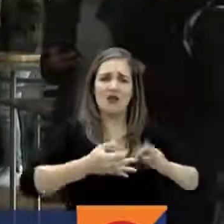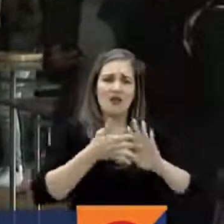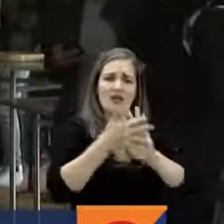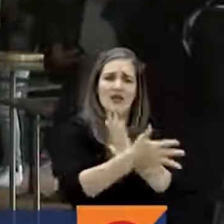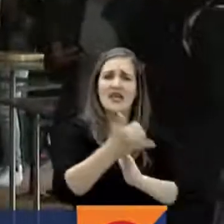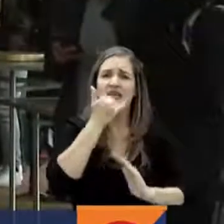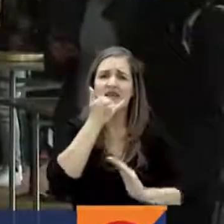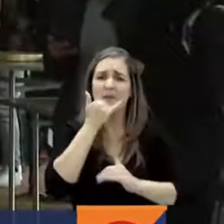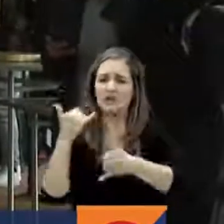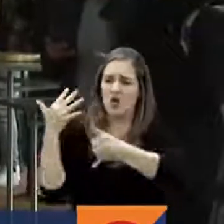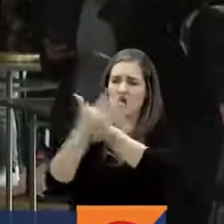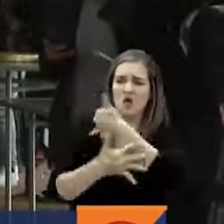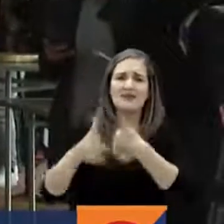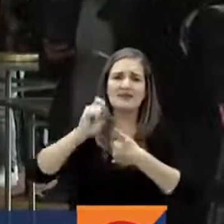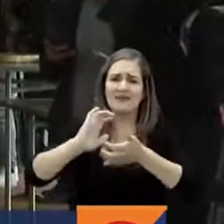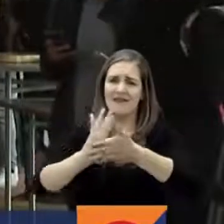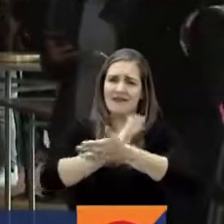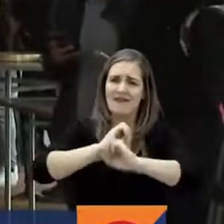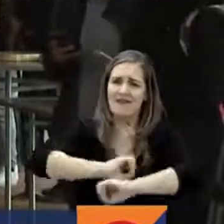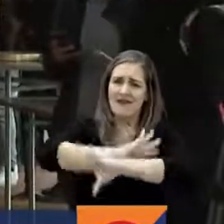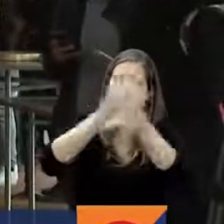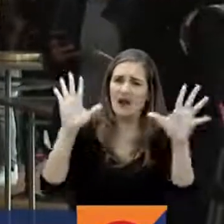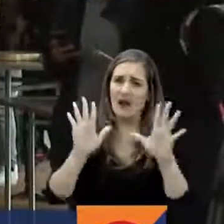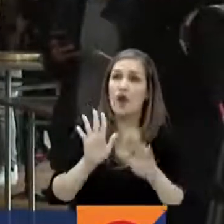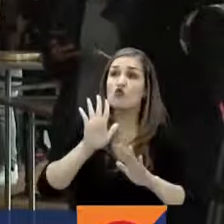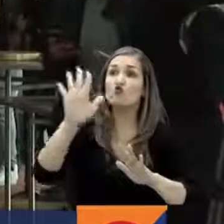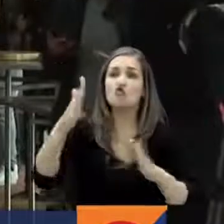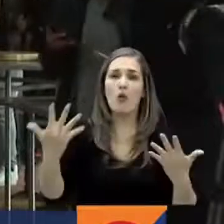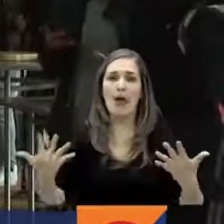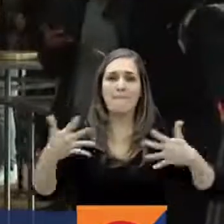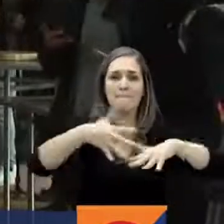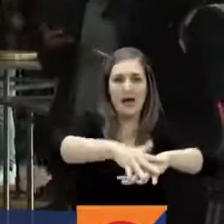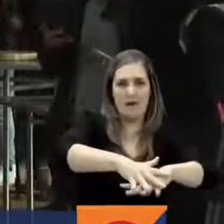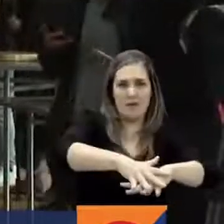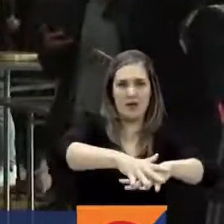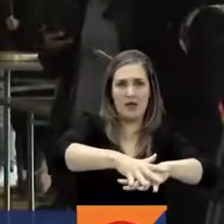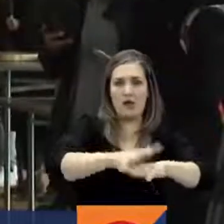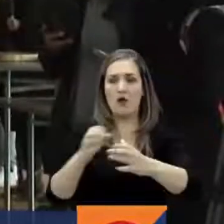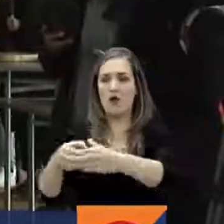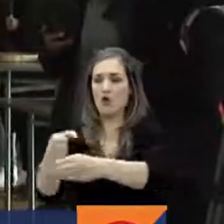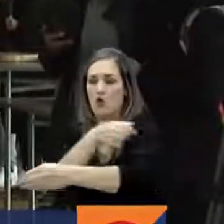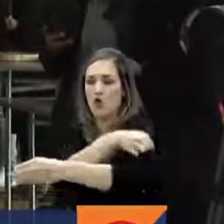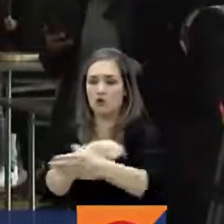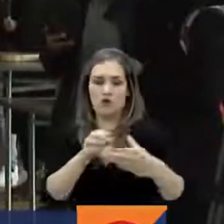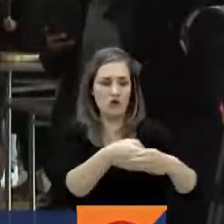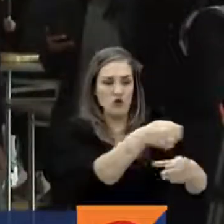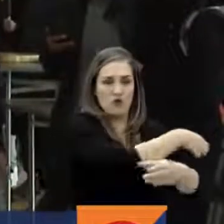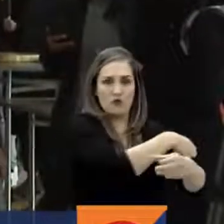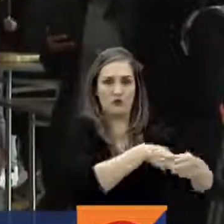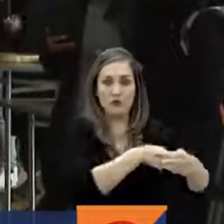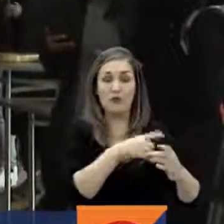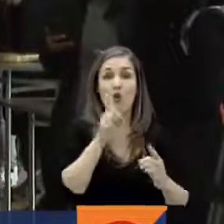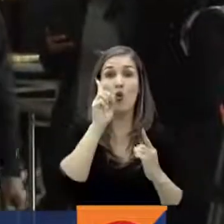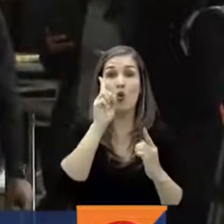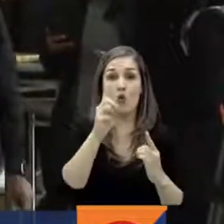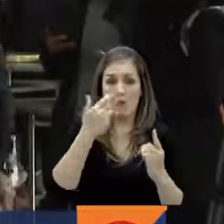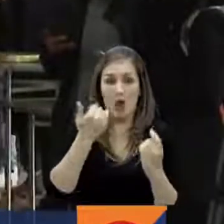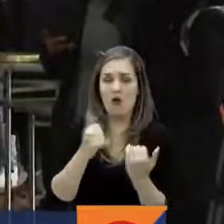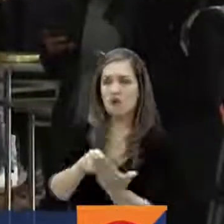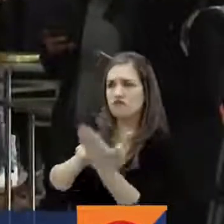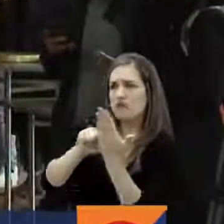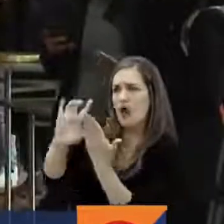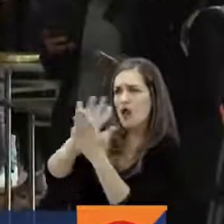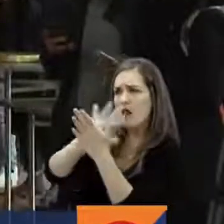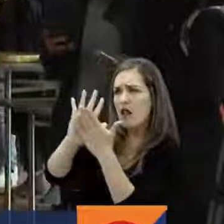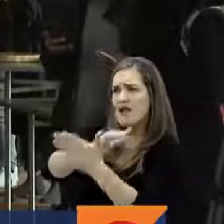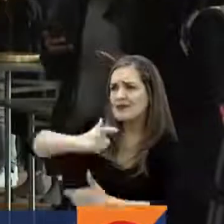que nos entrega. Las comisiones de empalme también se encargarán de eso, porque del inventario que hagamos, de la